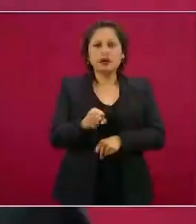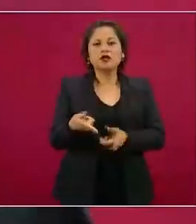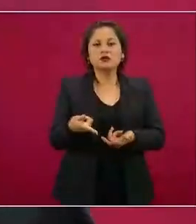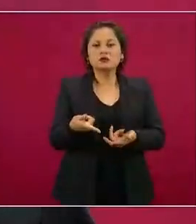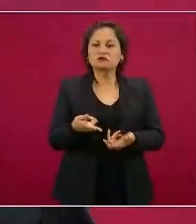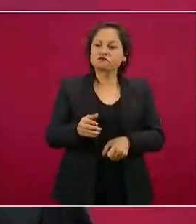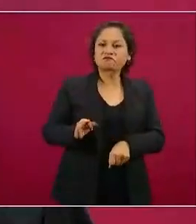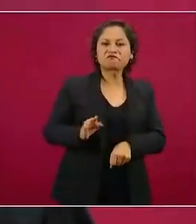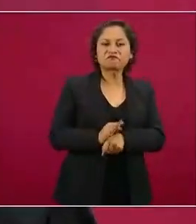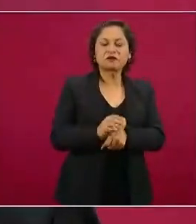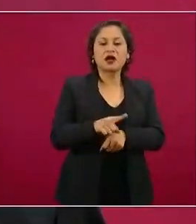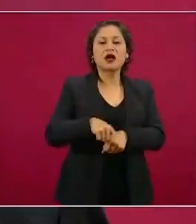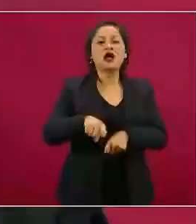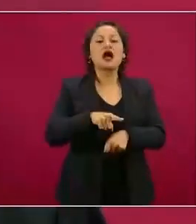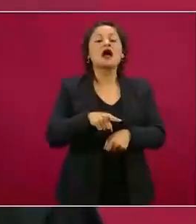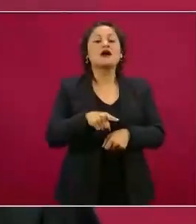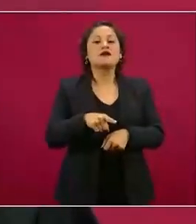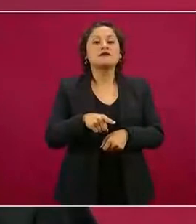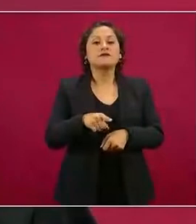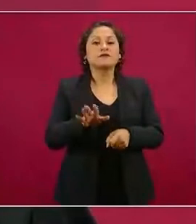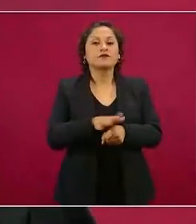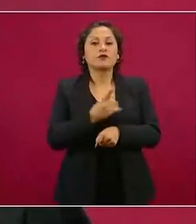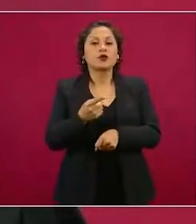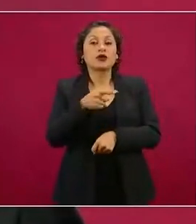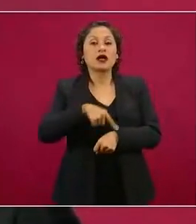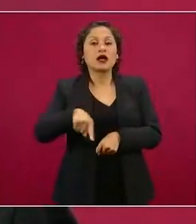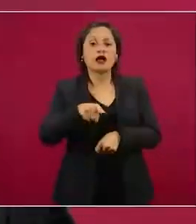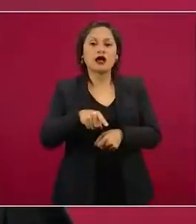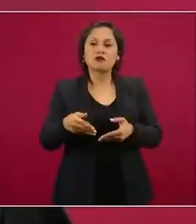Porque era plomo o plata.